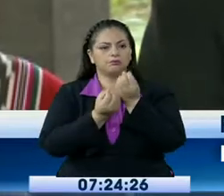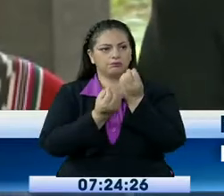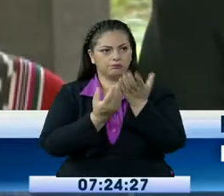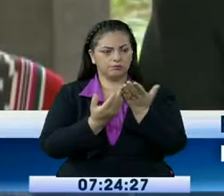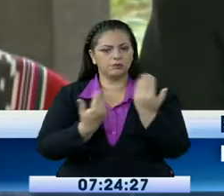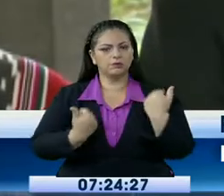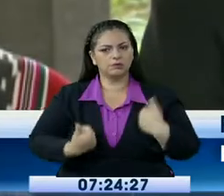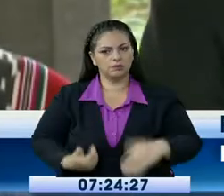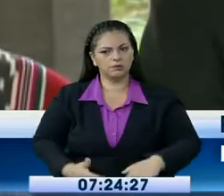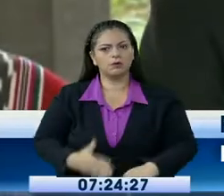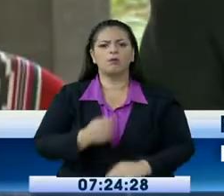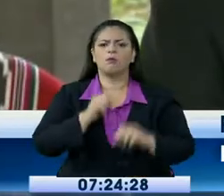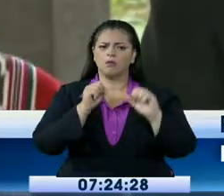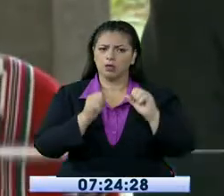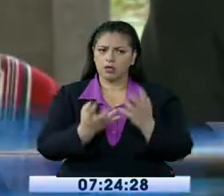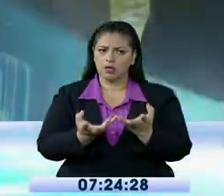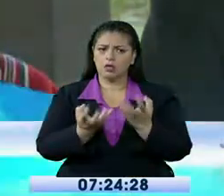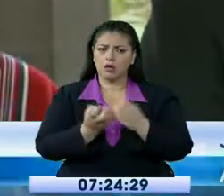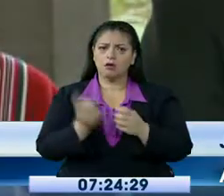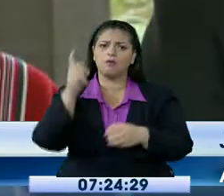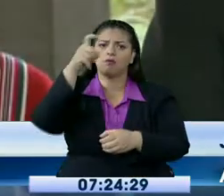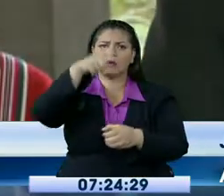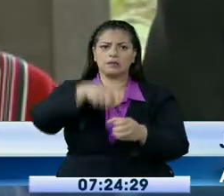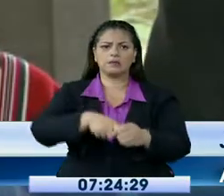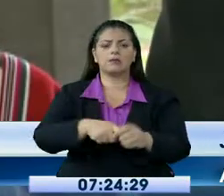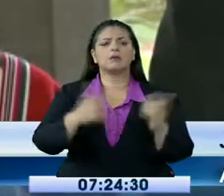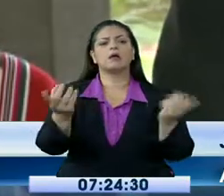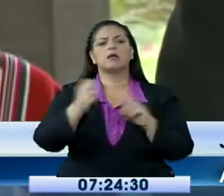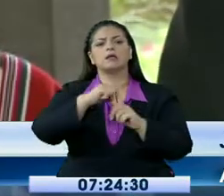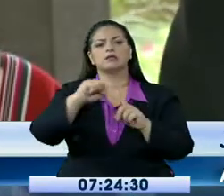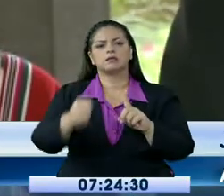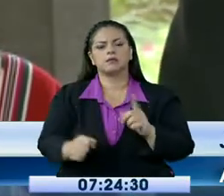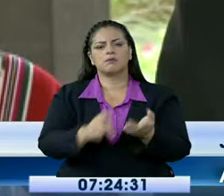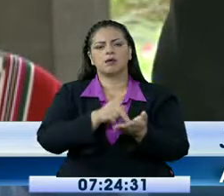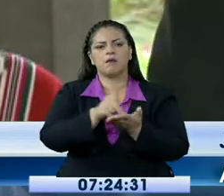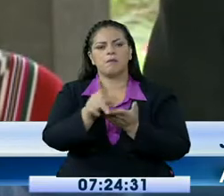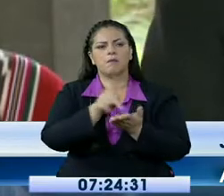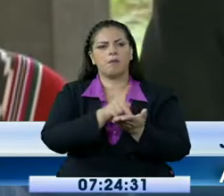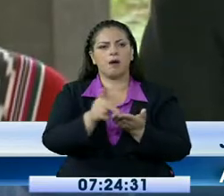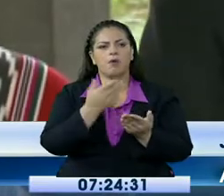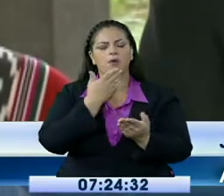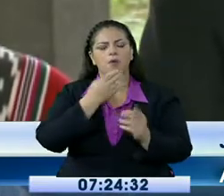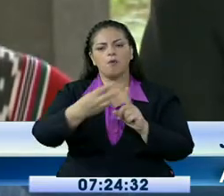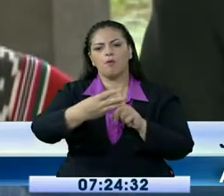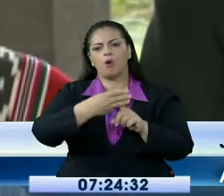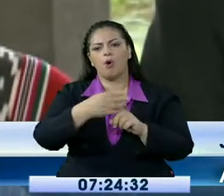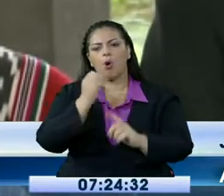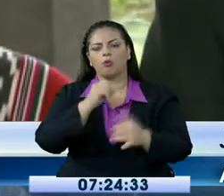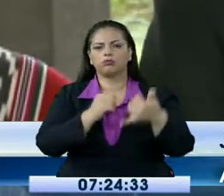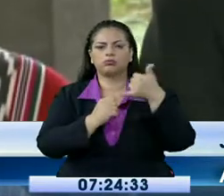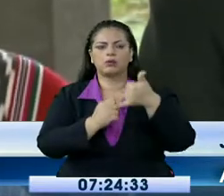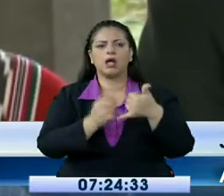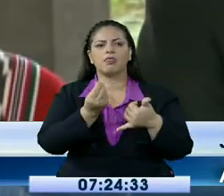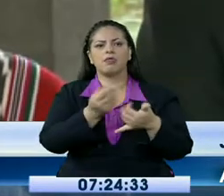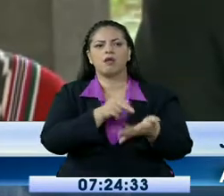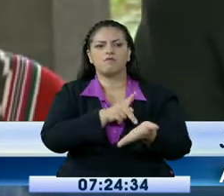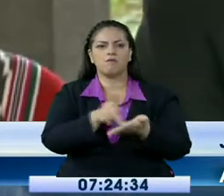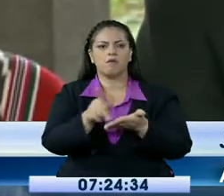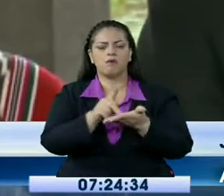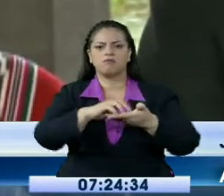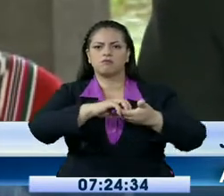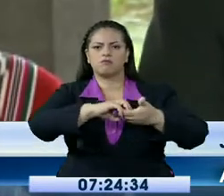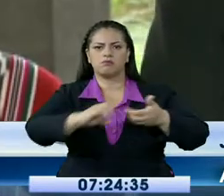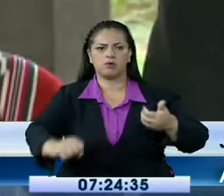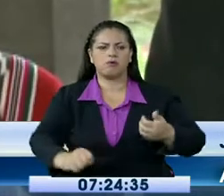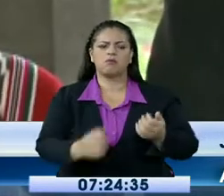del sistema de pagos electrónicos en términos de solicitarle al Gobierno Nacional que pueda generar este